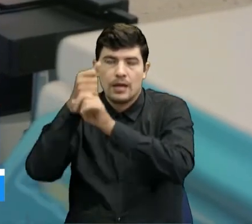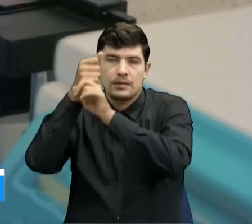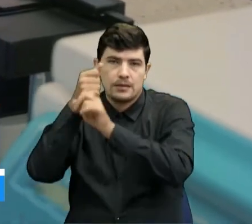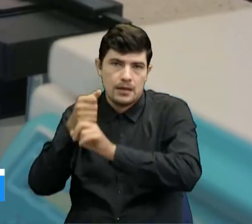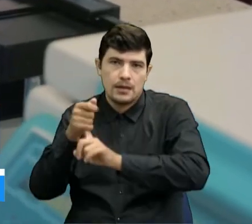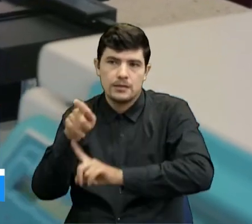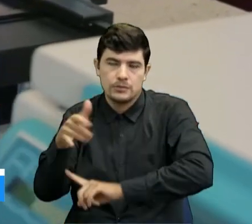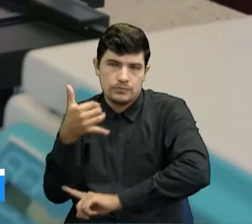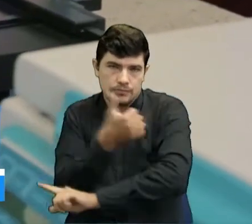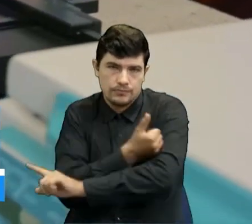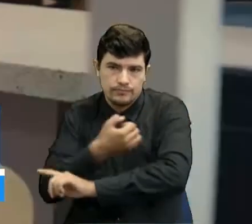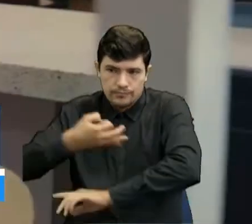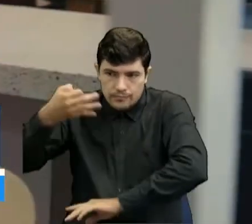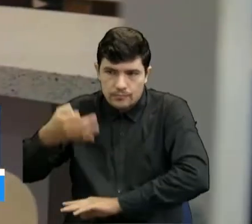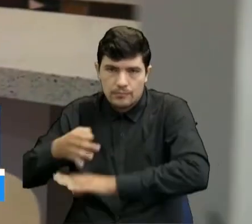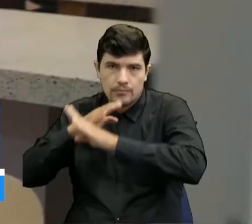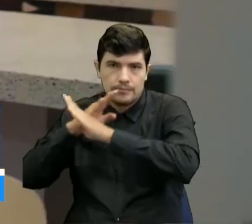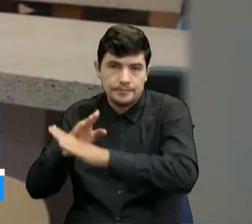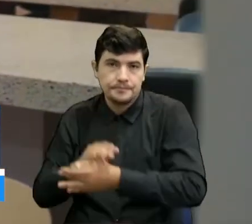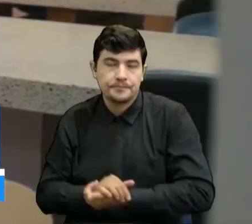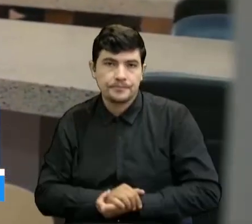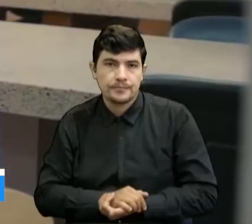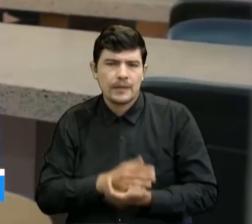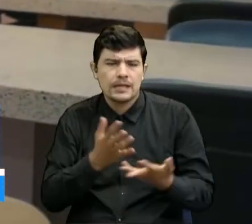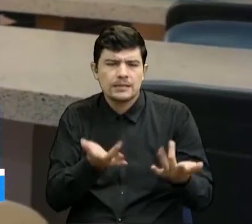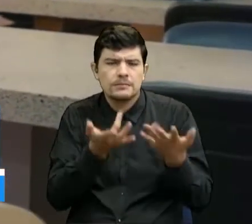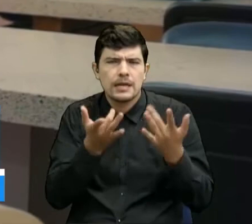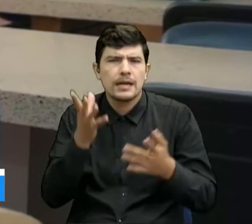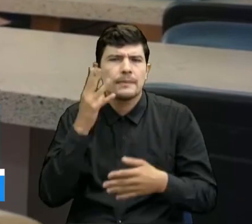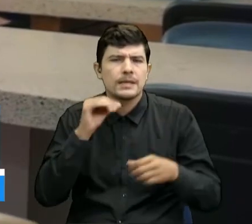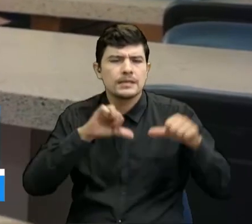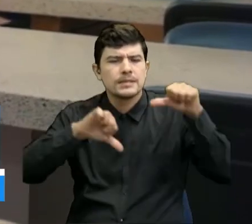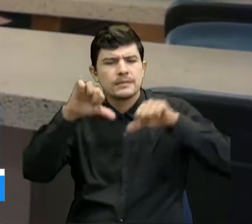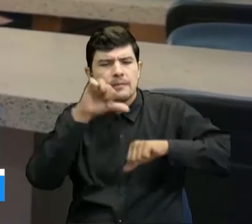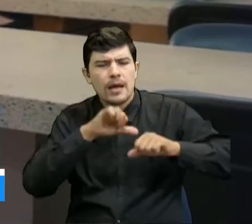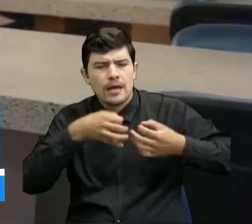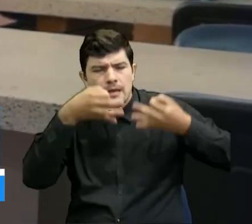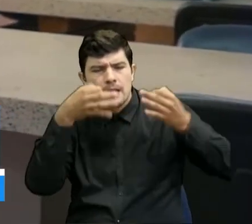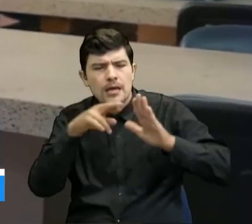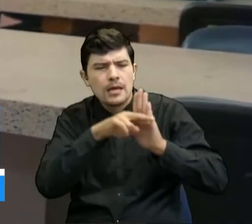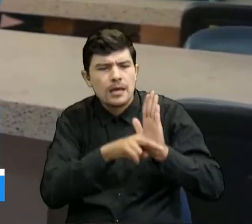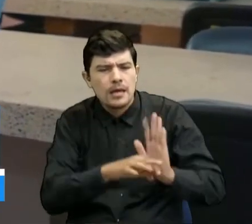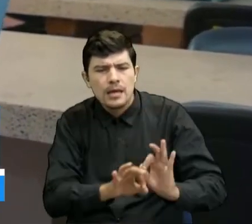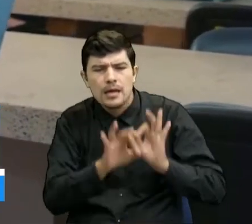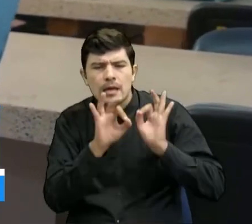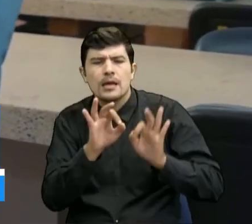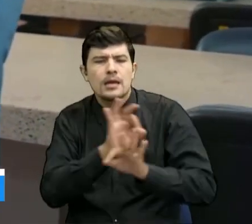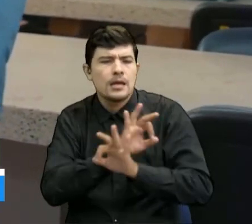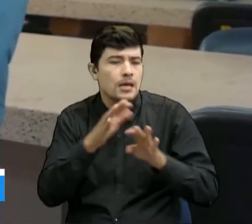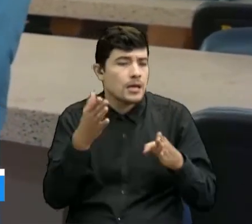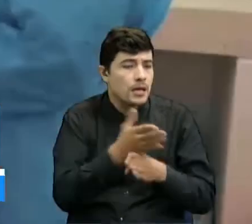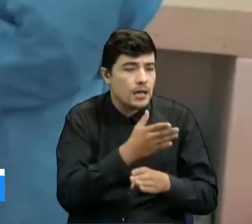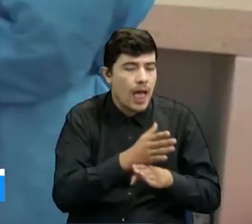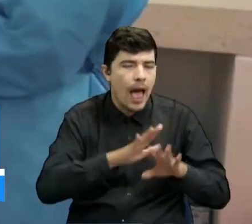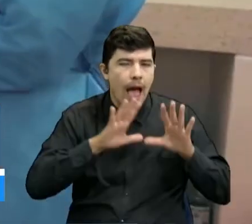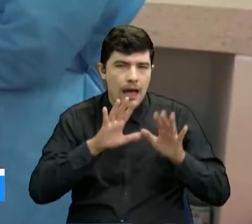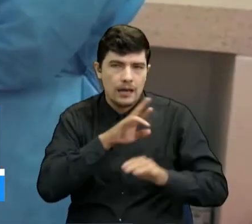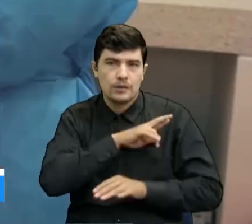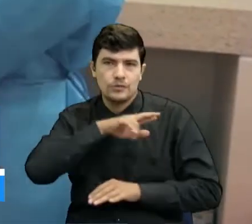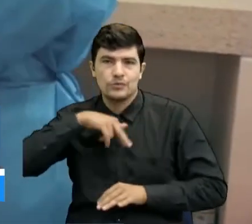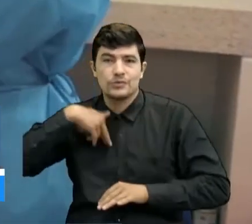Janssen, cumple con todos los requisitos, sale sin ningún problema, entonces nosotros no la